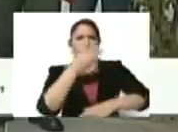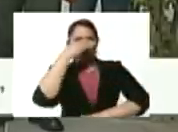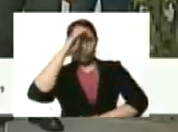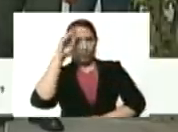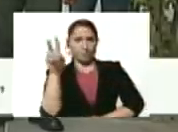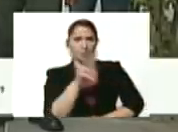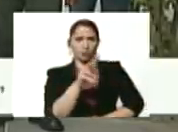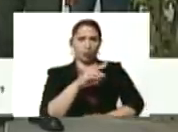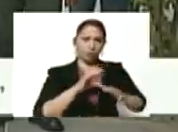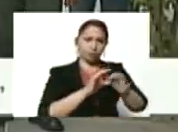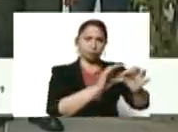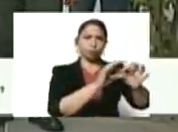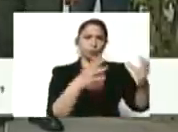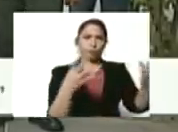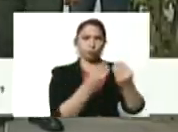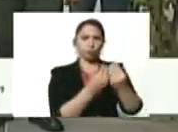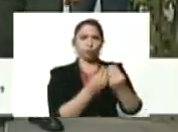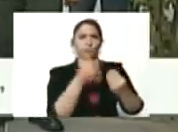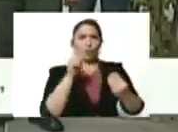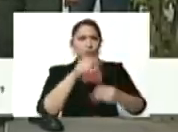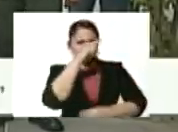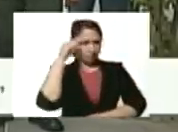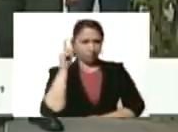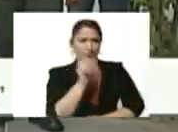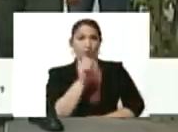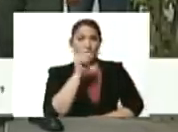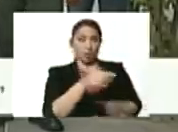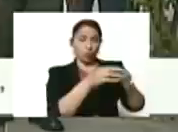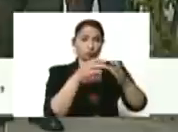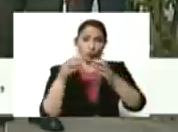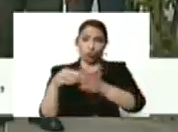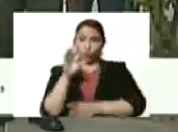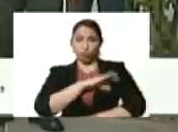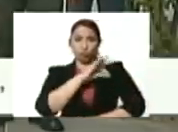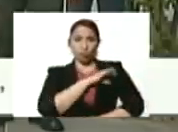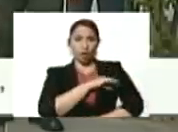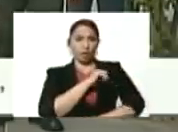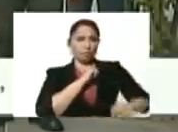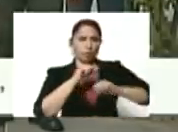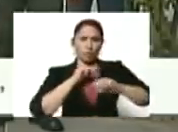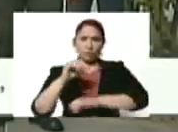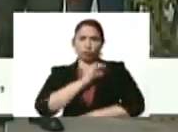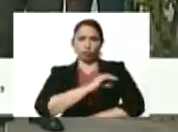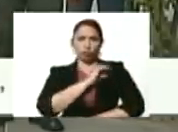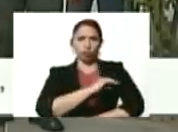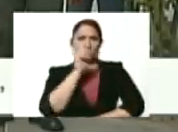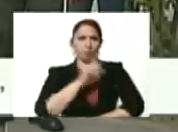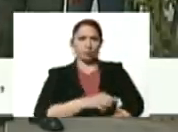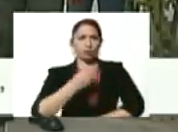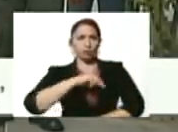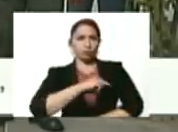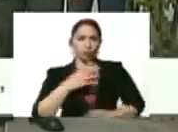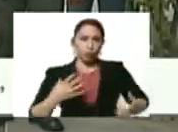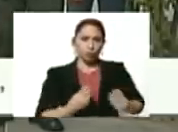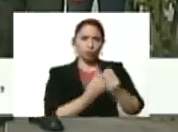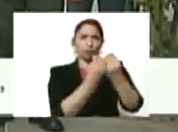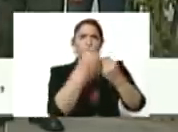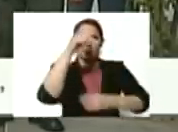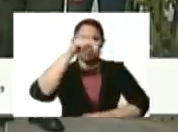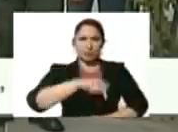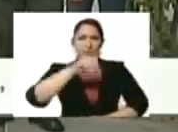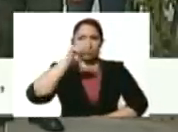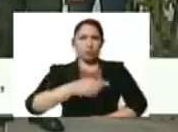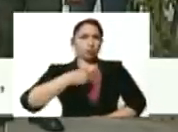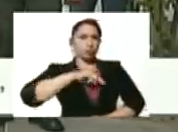venezolanos. Hemos estado allí juntamente con el partido, las organizaciones sociales, los movimientos sociales, sociales. Y así también nos estamos juntando aquí. Aquí